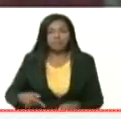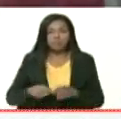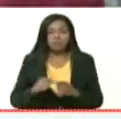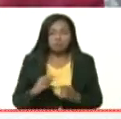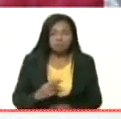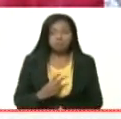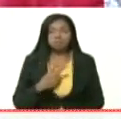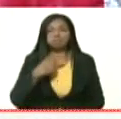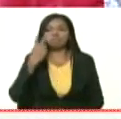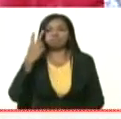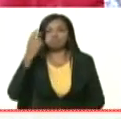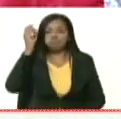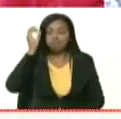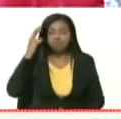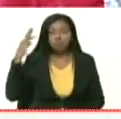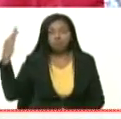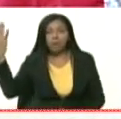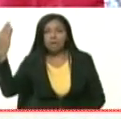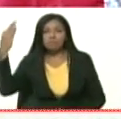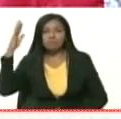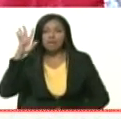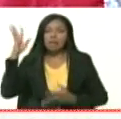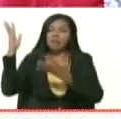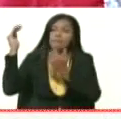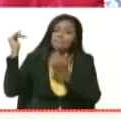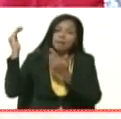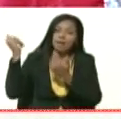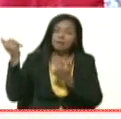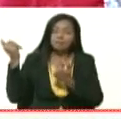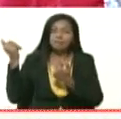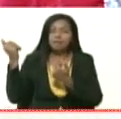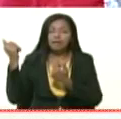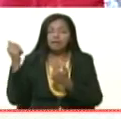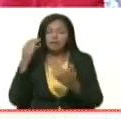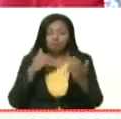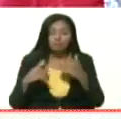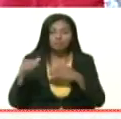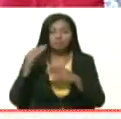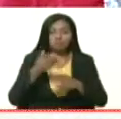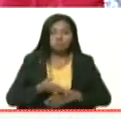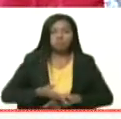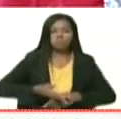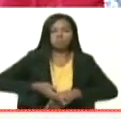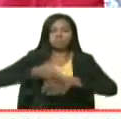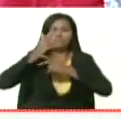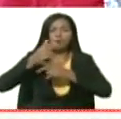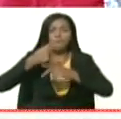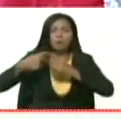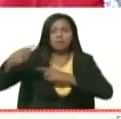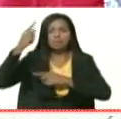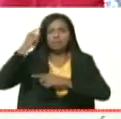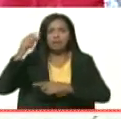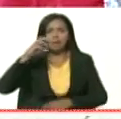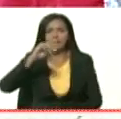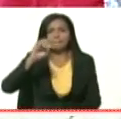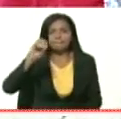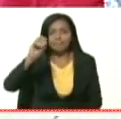levantó un sueño, una esperanza. La levantó con las armas en la mano, porque el día que Mao